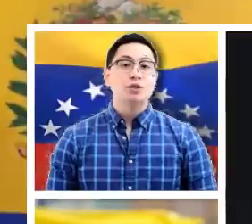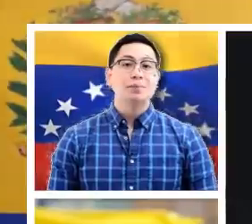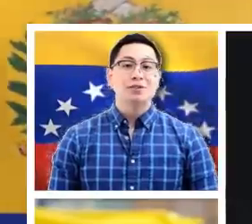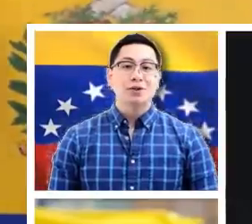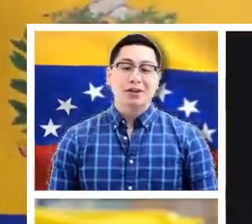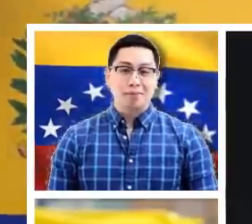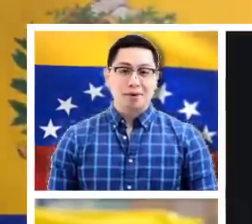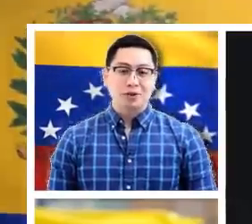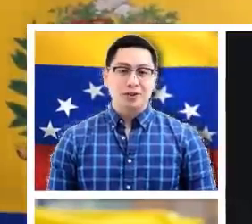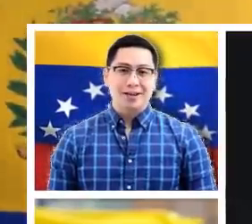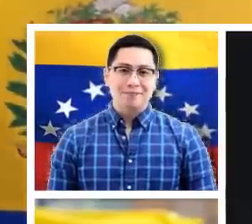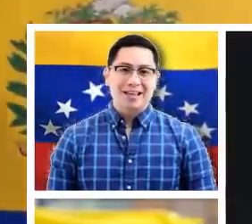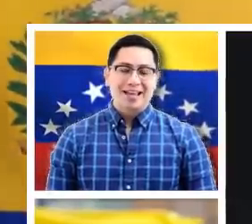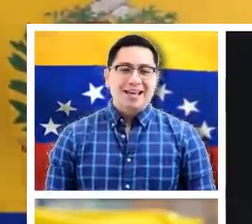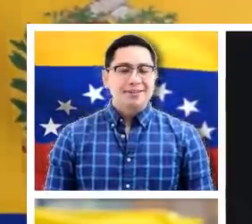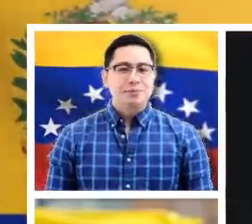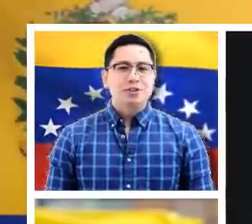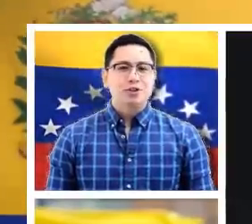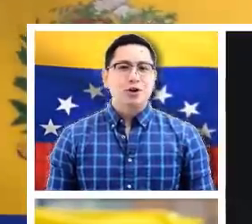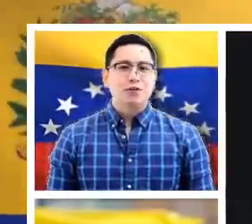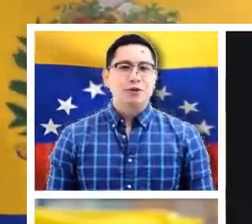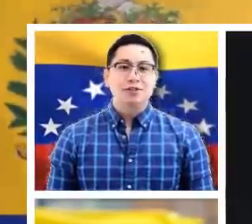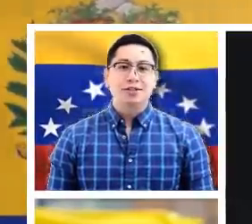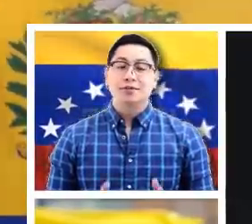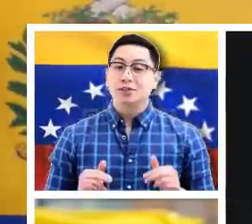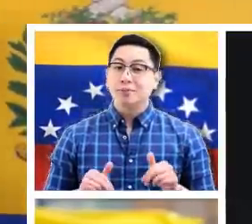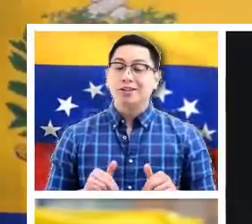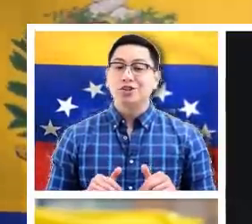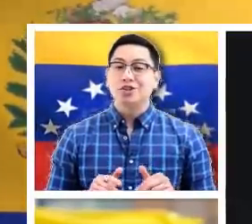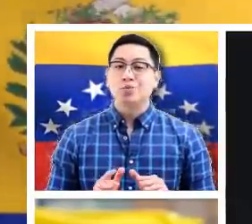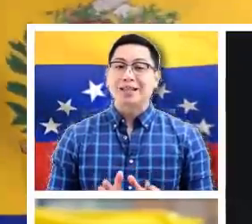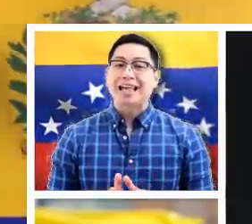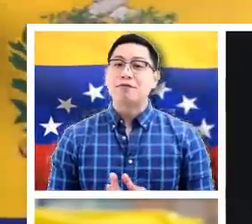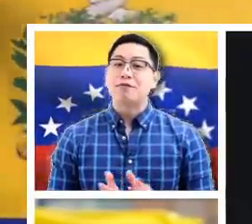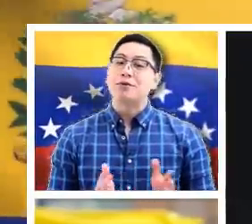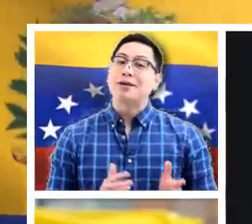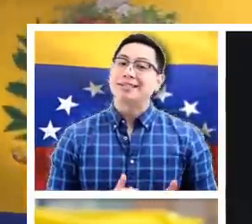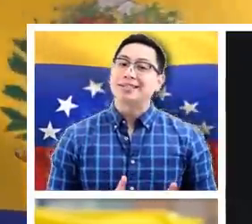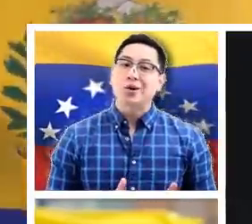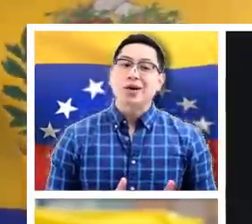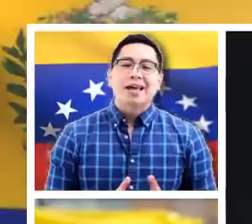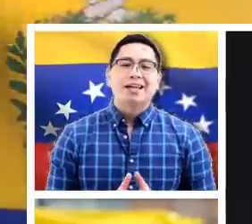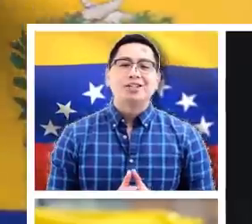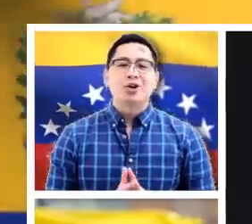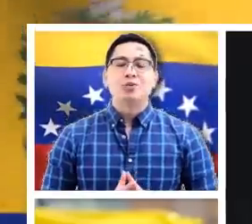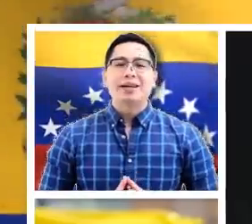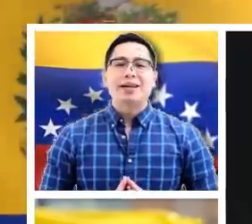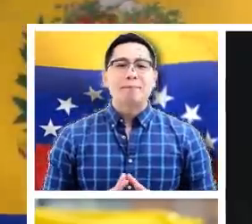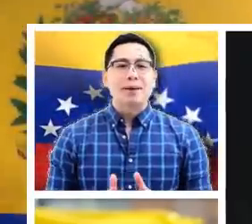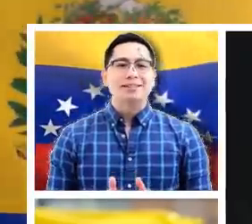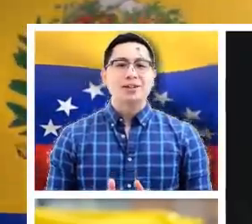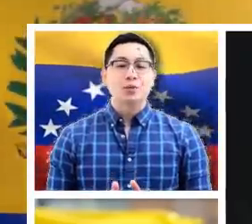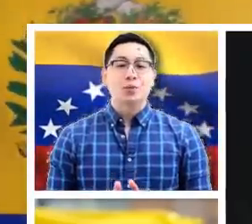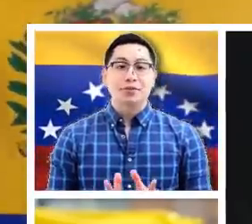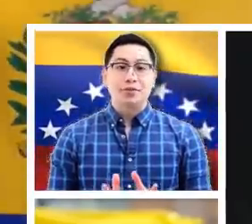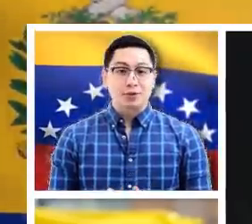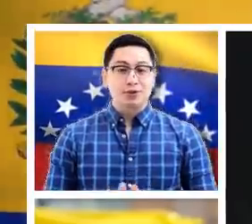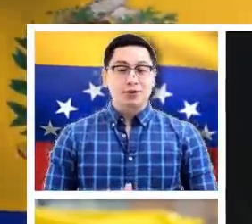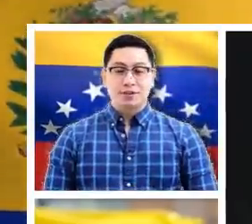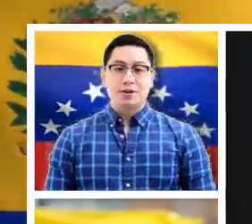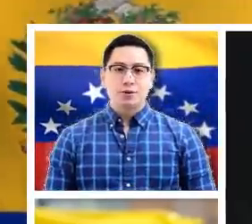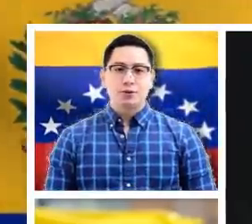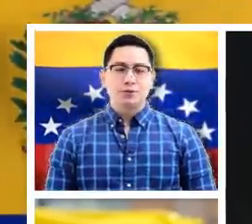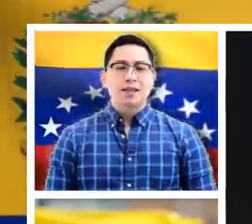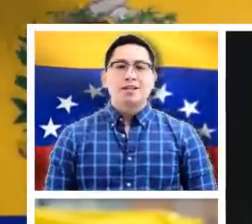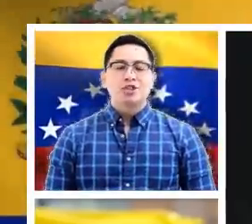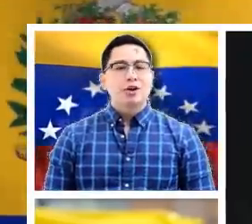cómplice de la dictadura de Nicolás Maduro. Esto, por supuesto, haciendo referencia a la declaración que acabamos de